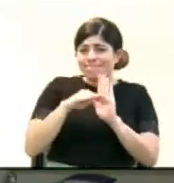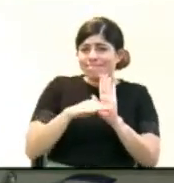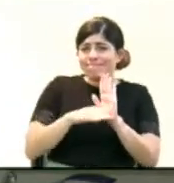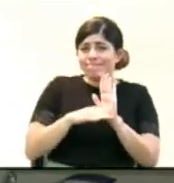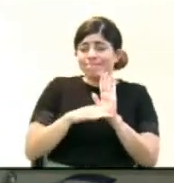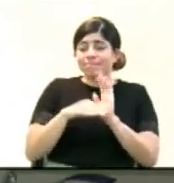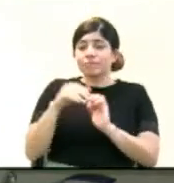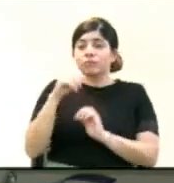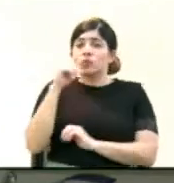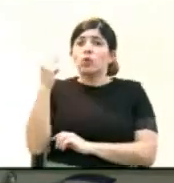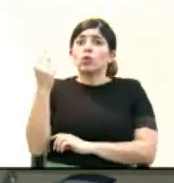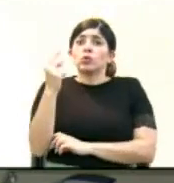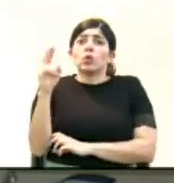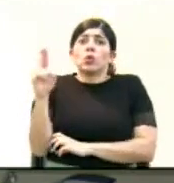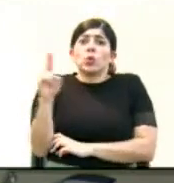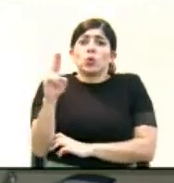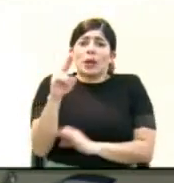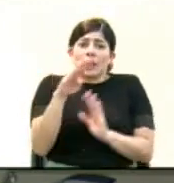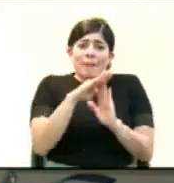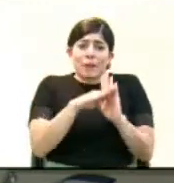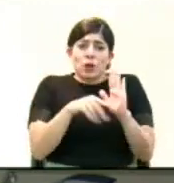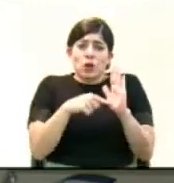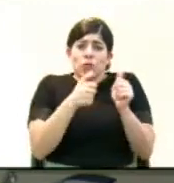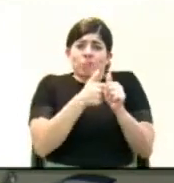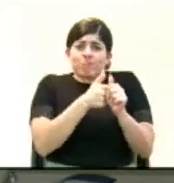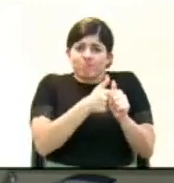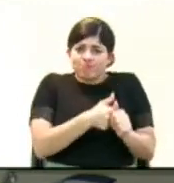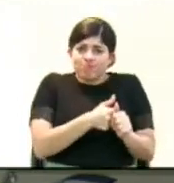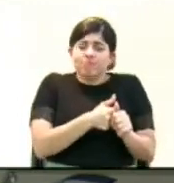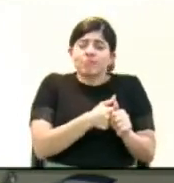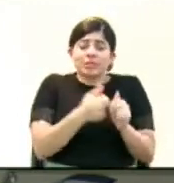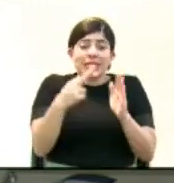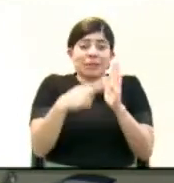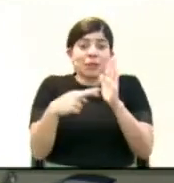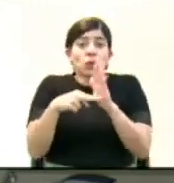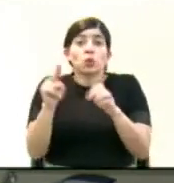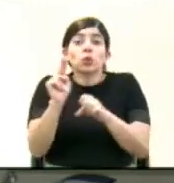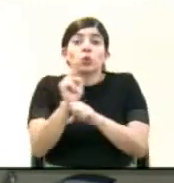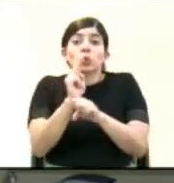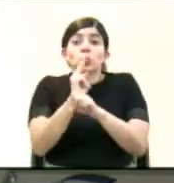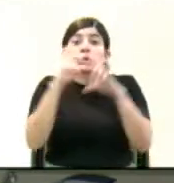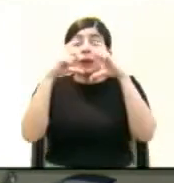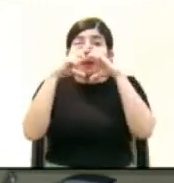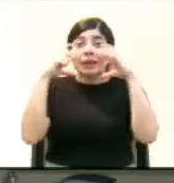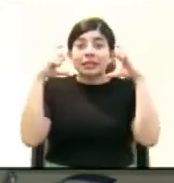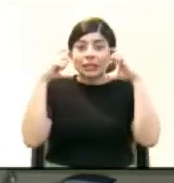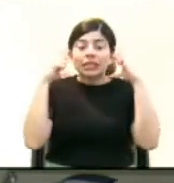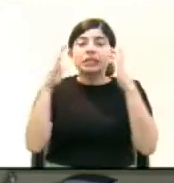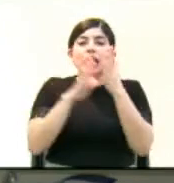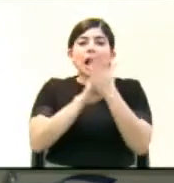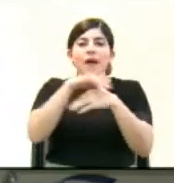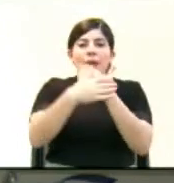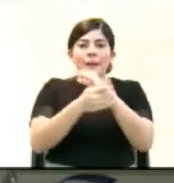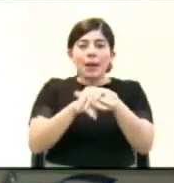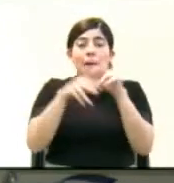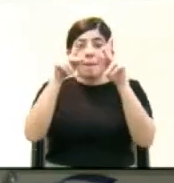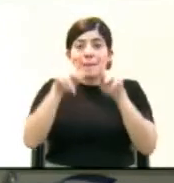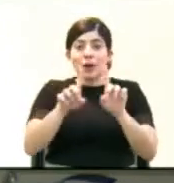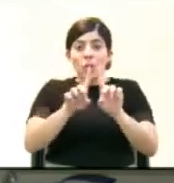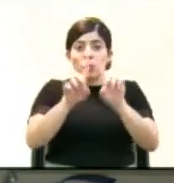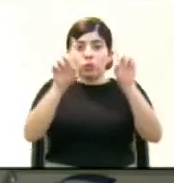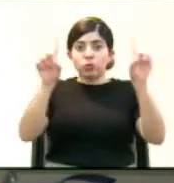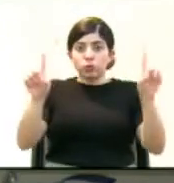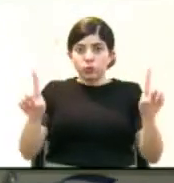solo la urgente necesidad de fortalecer los protocolos COVID, reiterándoles que el uso de mascarilla, el lavado de manos, el distanciamiento